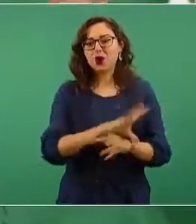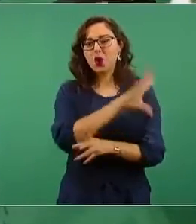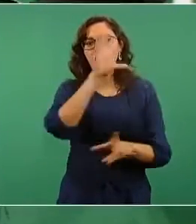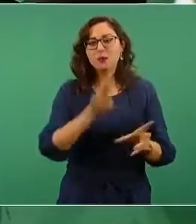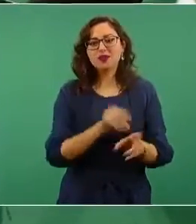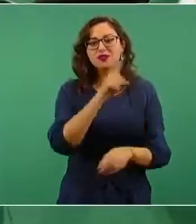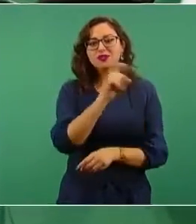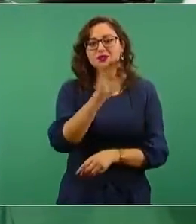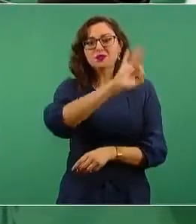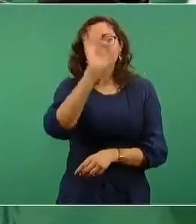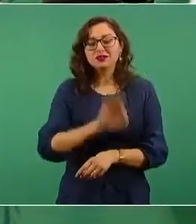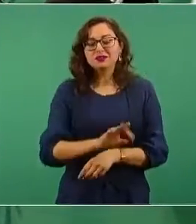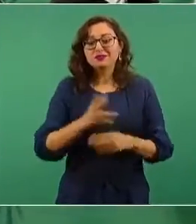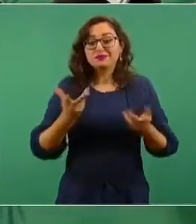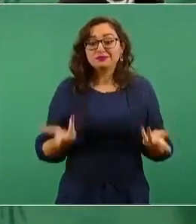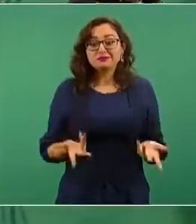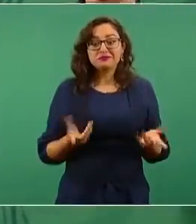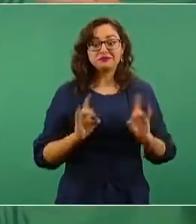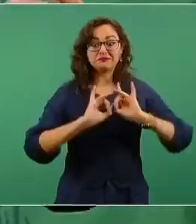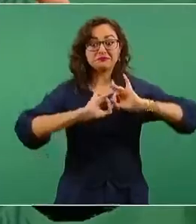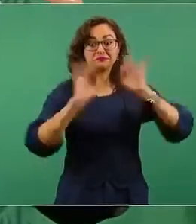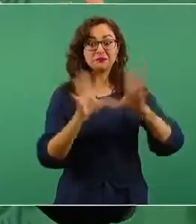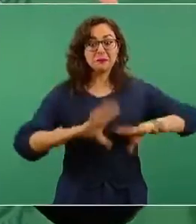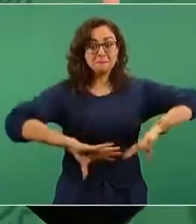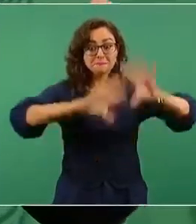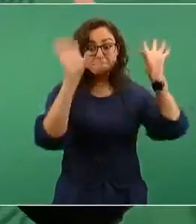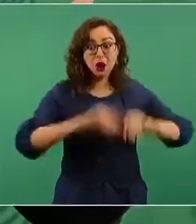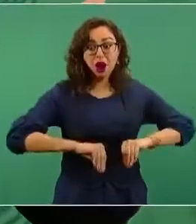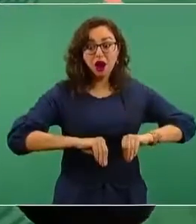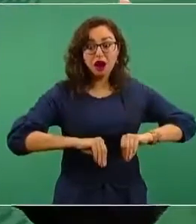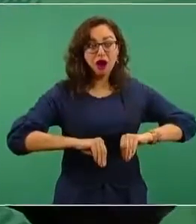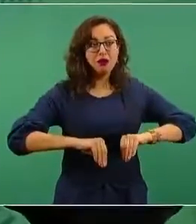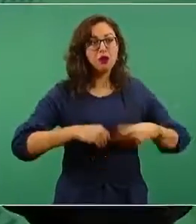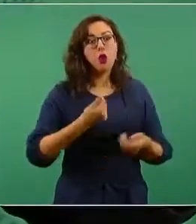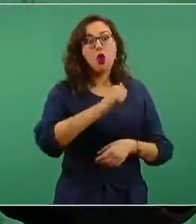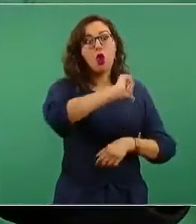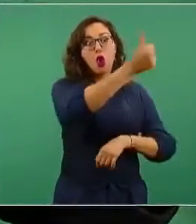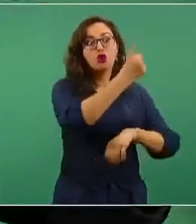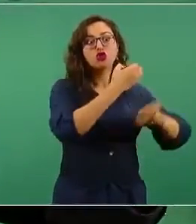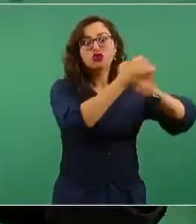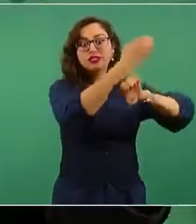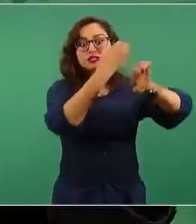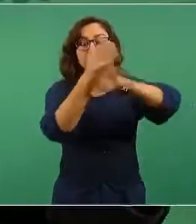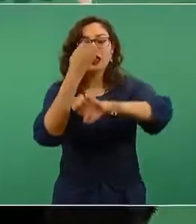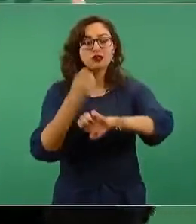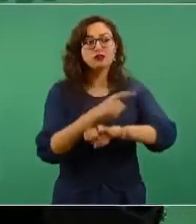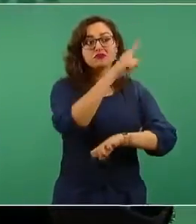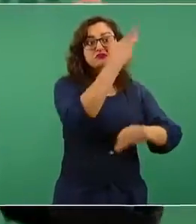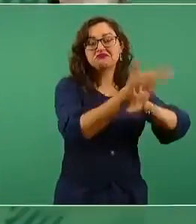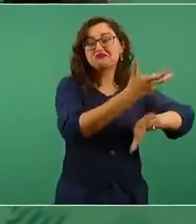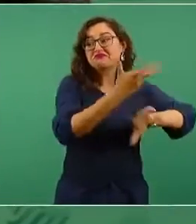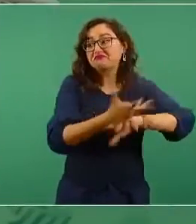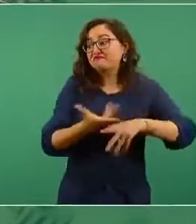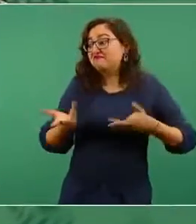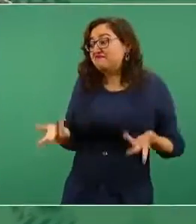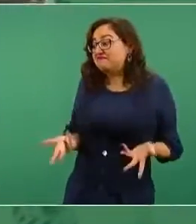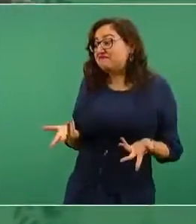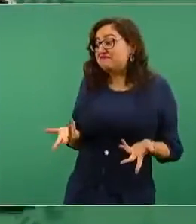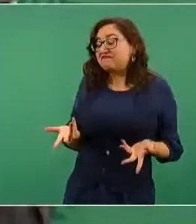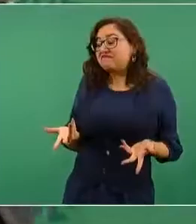No pudieron transmitir energía de otros estados de la Unión Americana